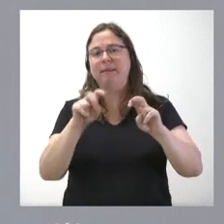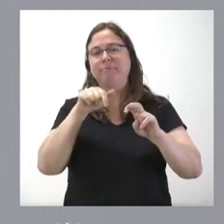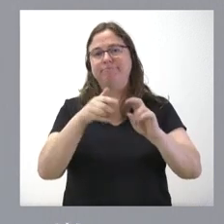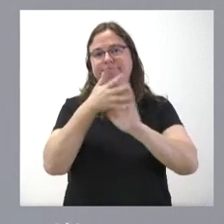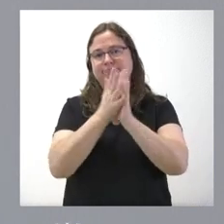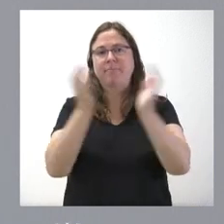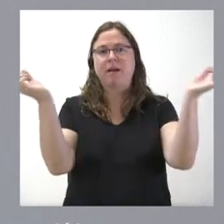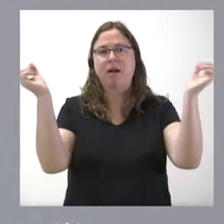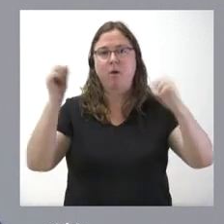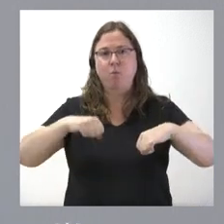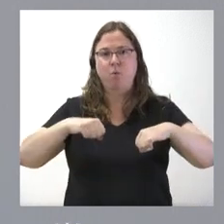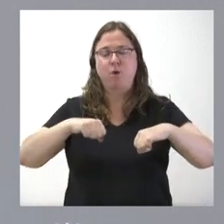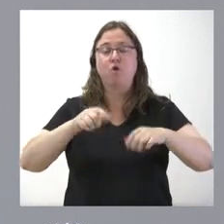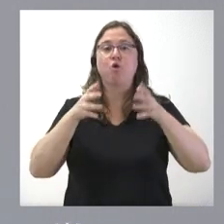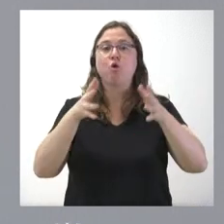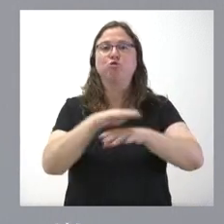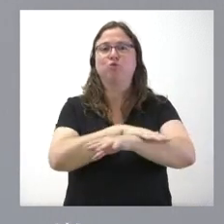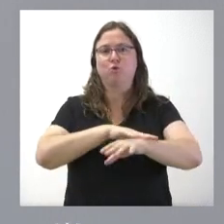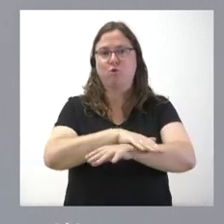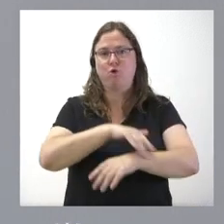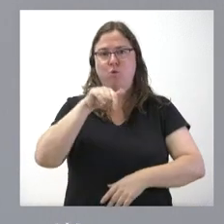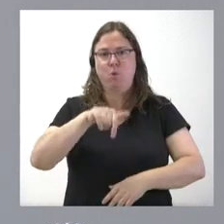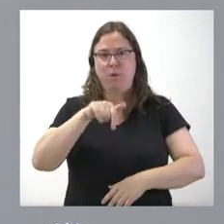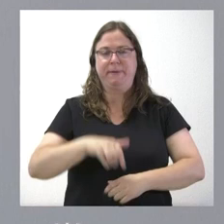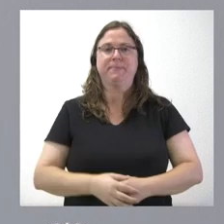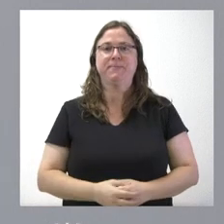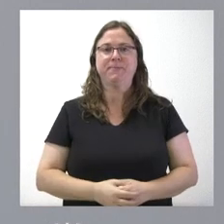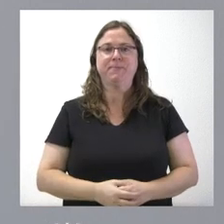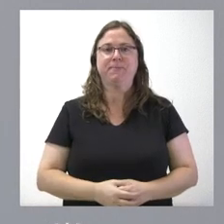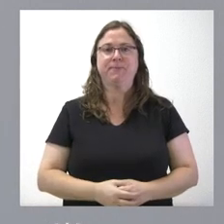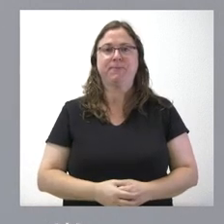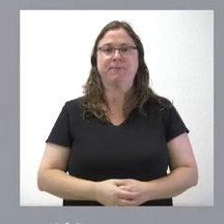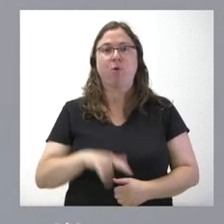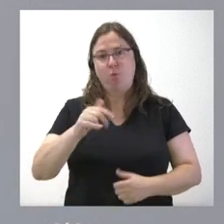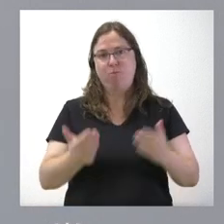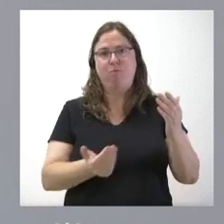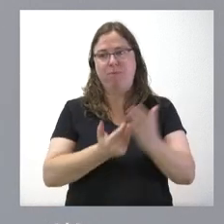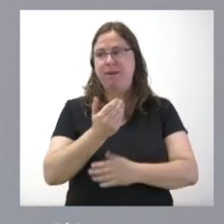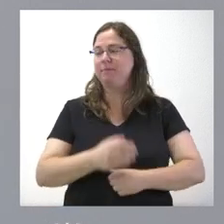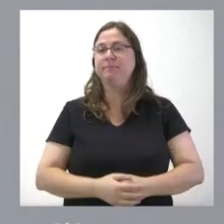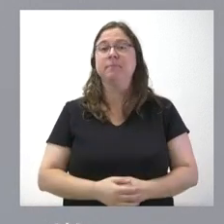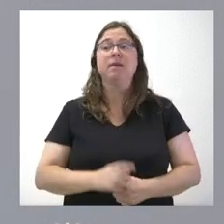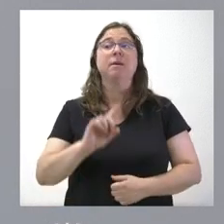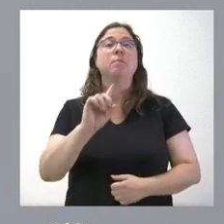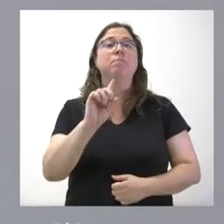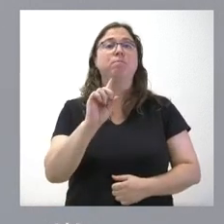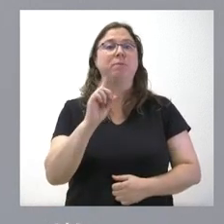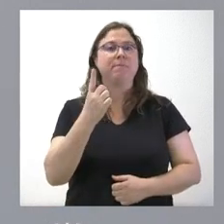acuerdo en el consejo de gobierno que hemos celebrado esta mañana en primer